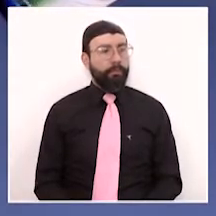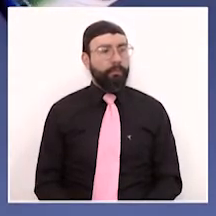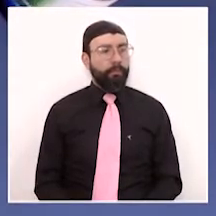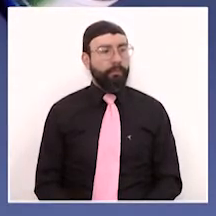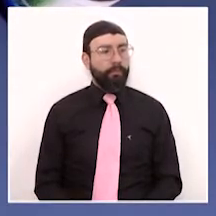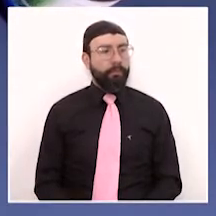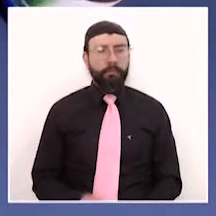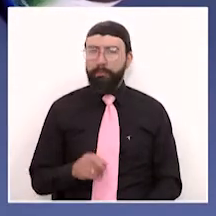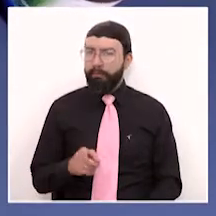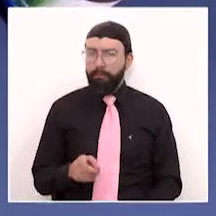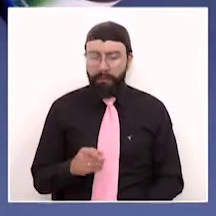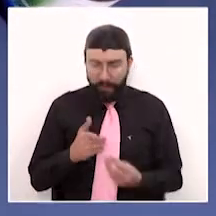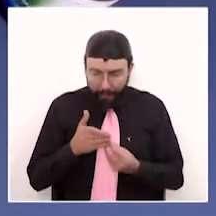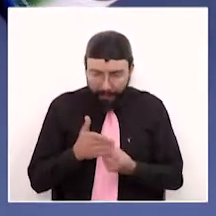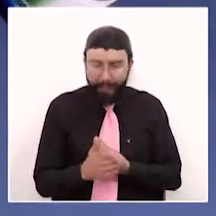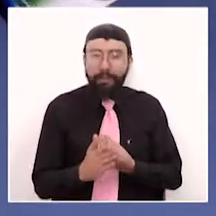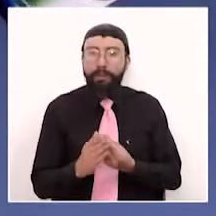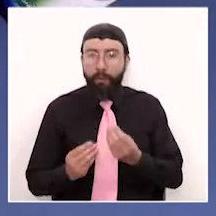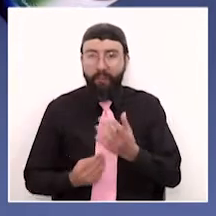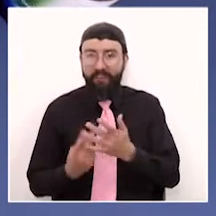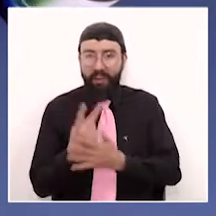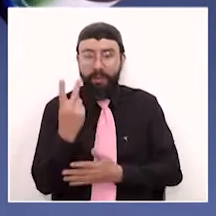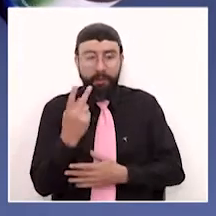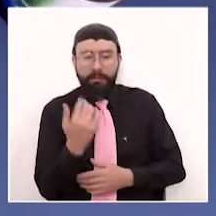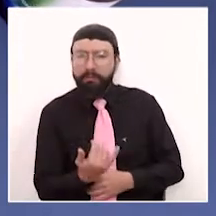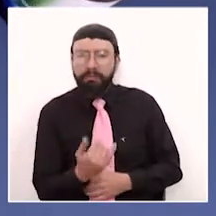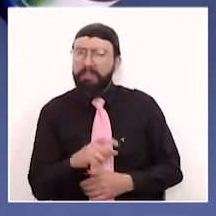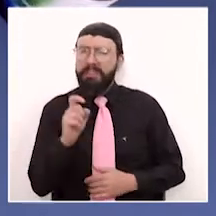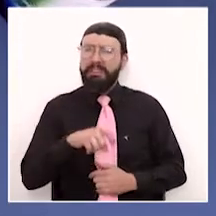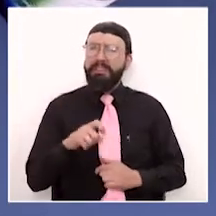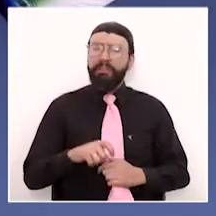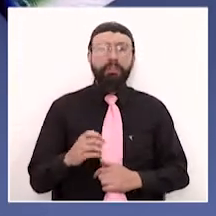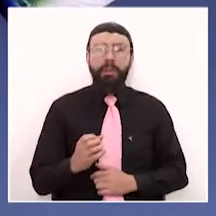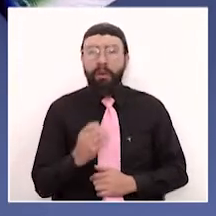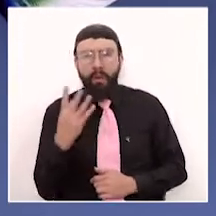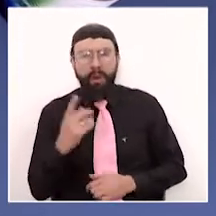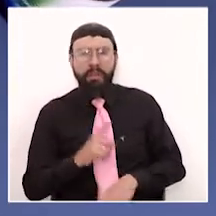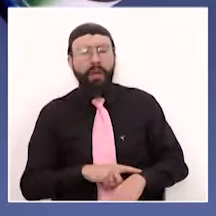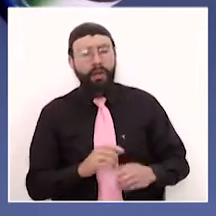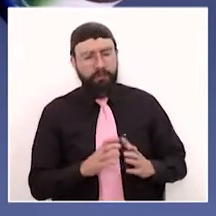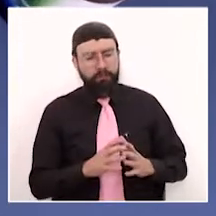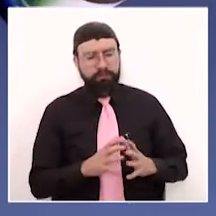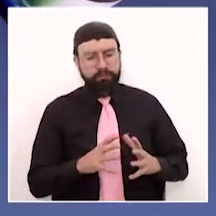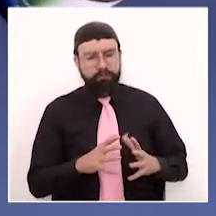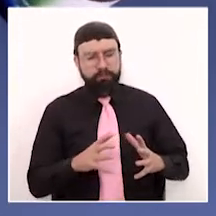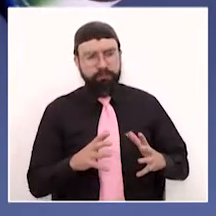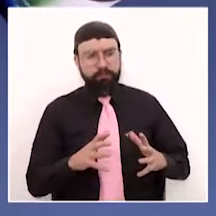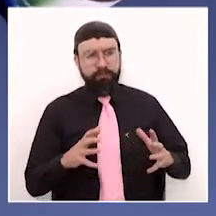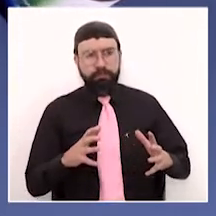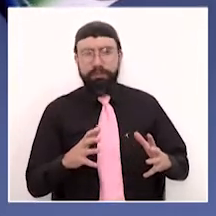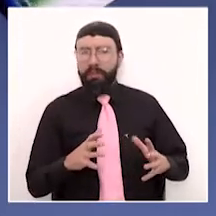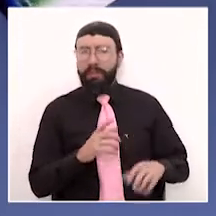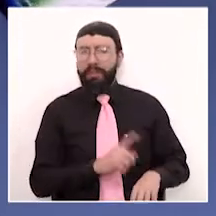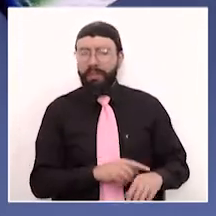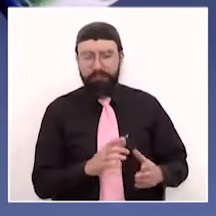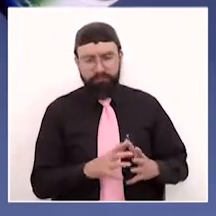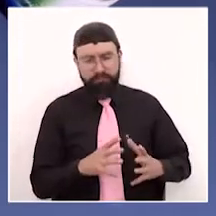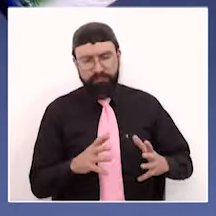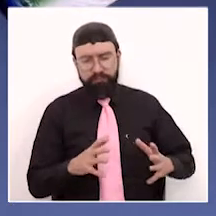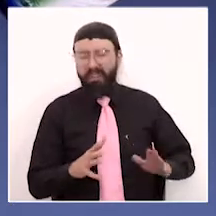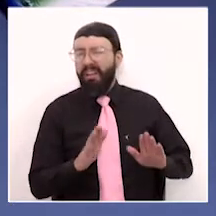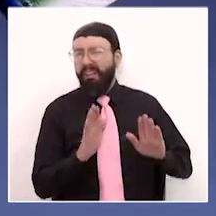Este queso vegano va a necesitar un tiempo de fermentación, así que podemos dejarlo